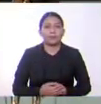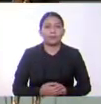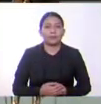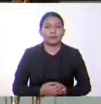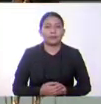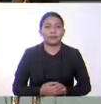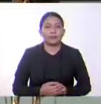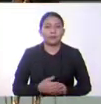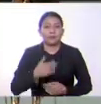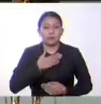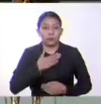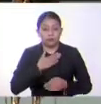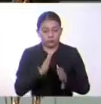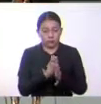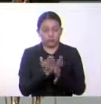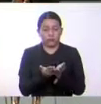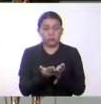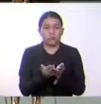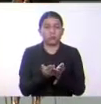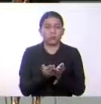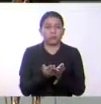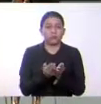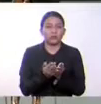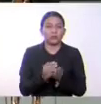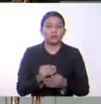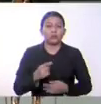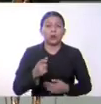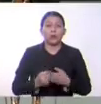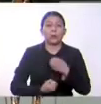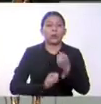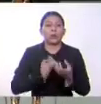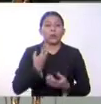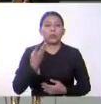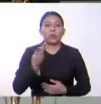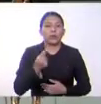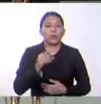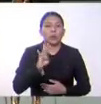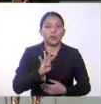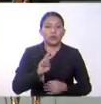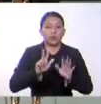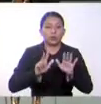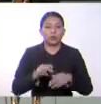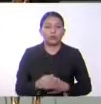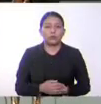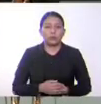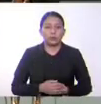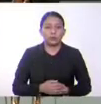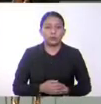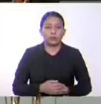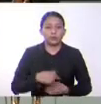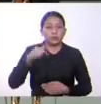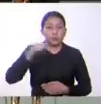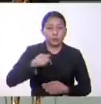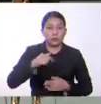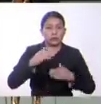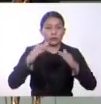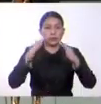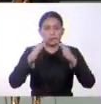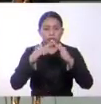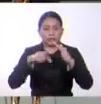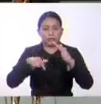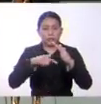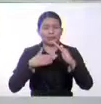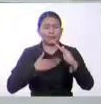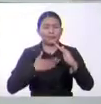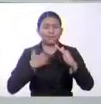De mi libro Sinastría, poema 48. En esta casa habitan 1000